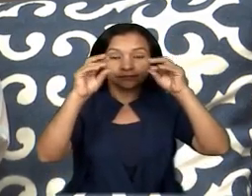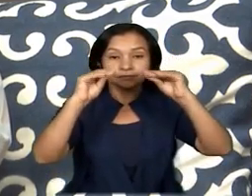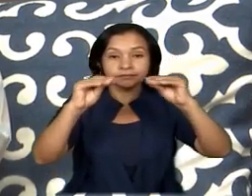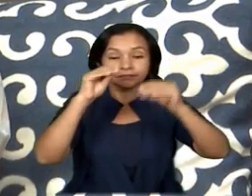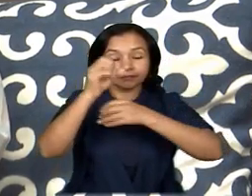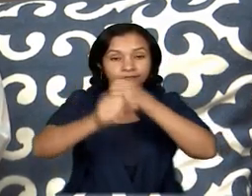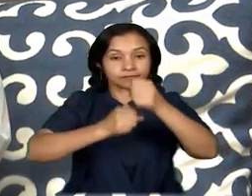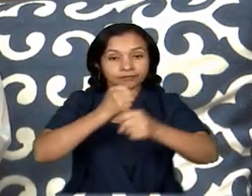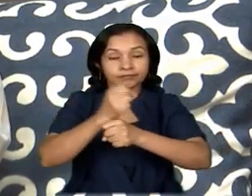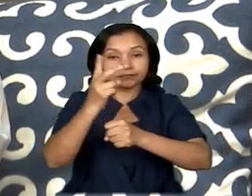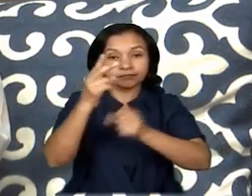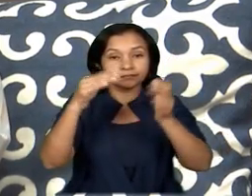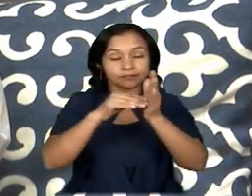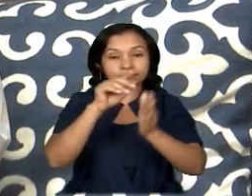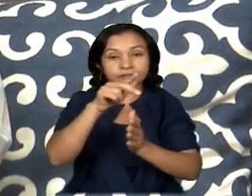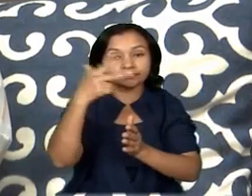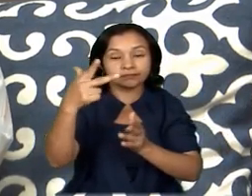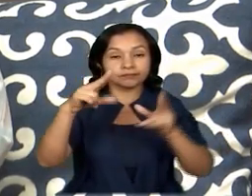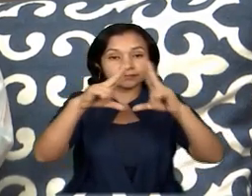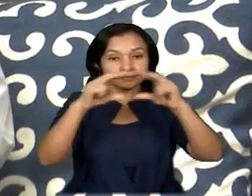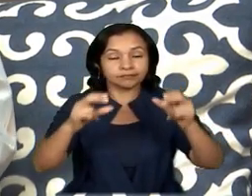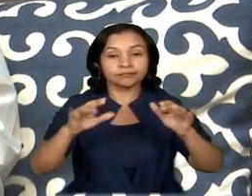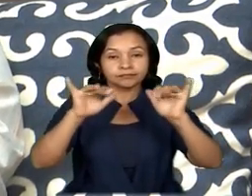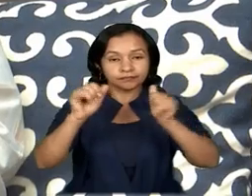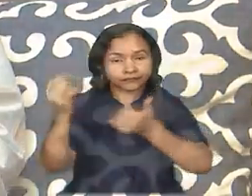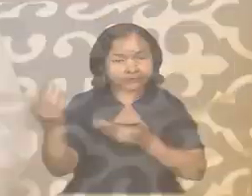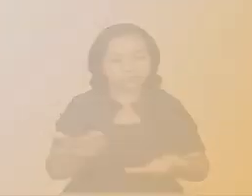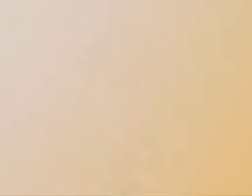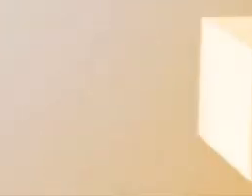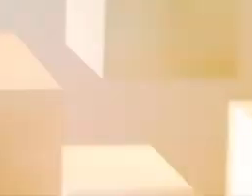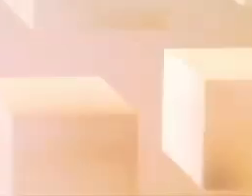año 2018 en nuestro país. Ya volvemos.